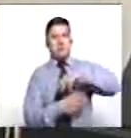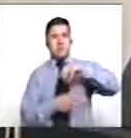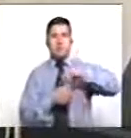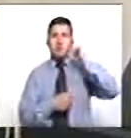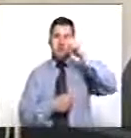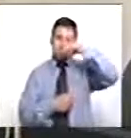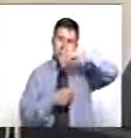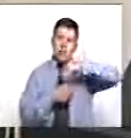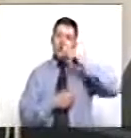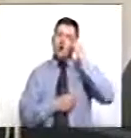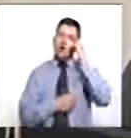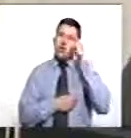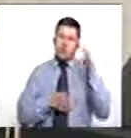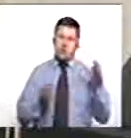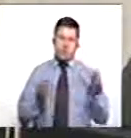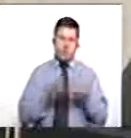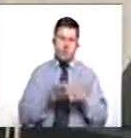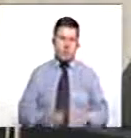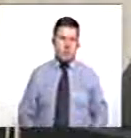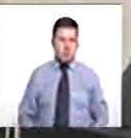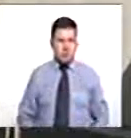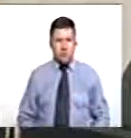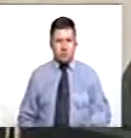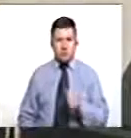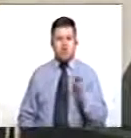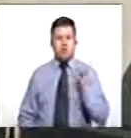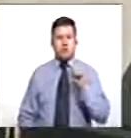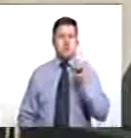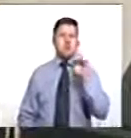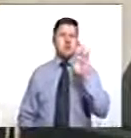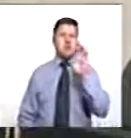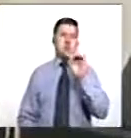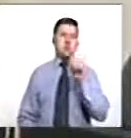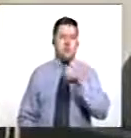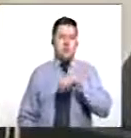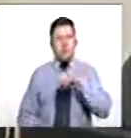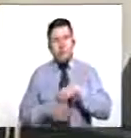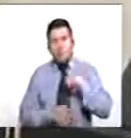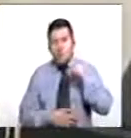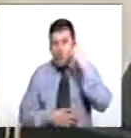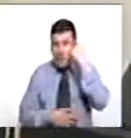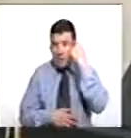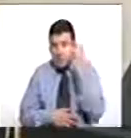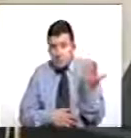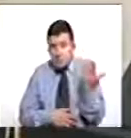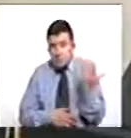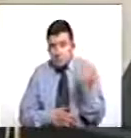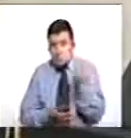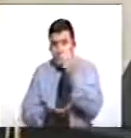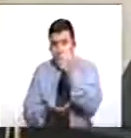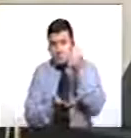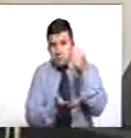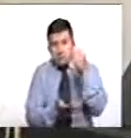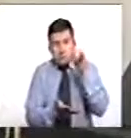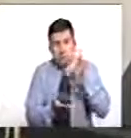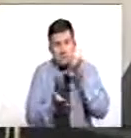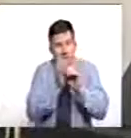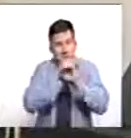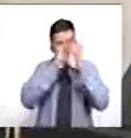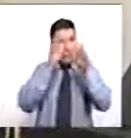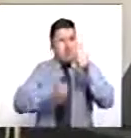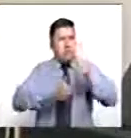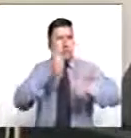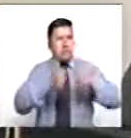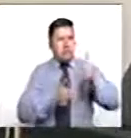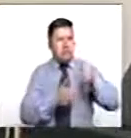desgobierno, lógicamente, semejante a la intervención de los años 90. Aunque yo pienso que hoy la superintendencia tiene claro cuáles son